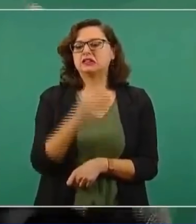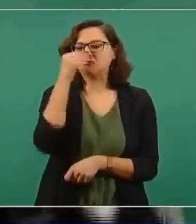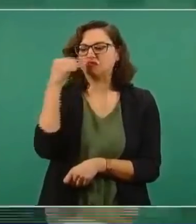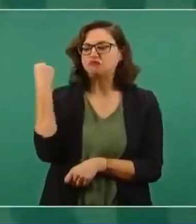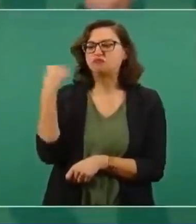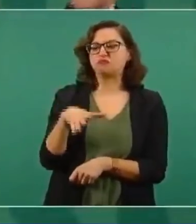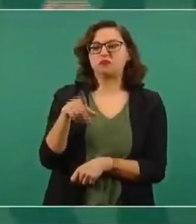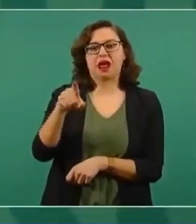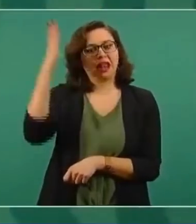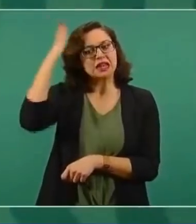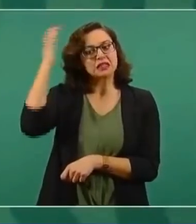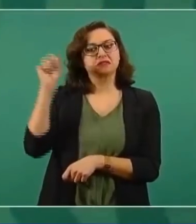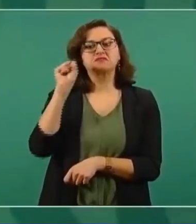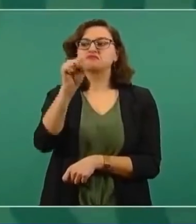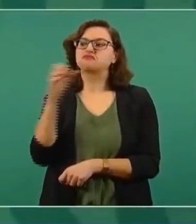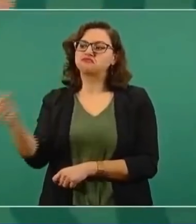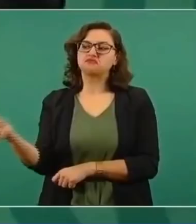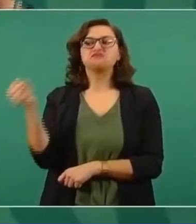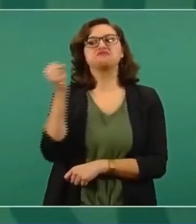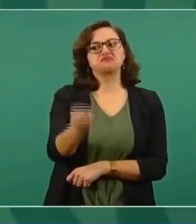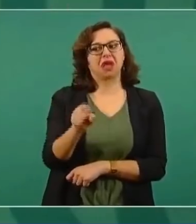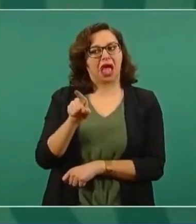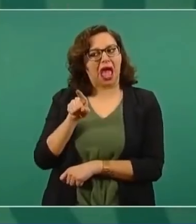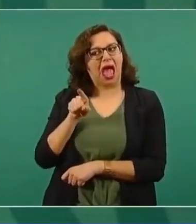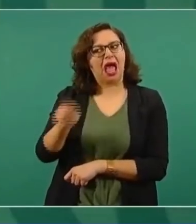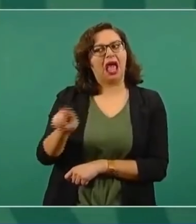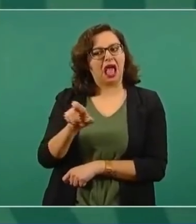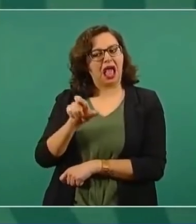líder sindical de Pemex,